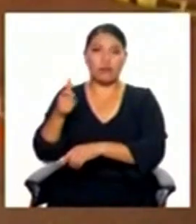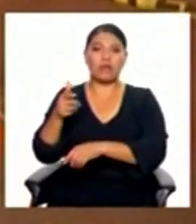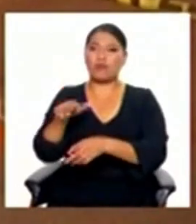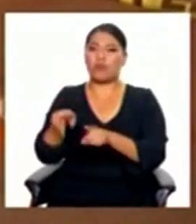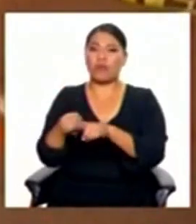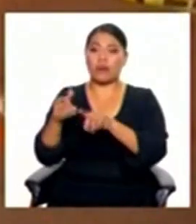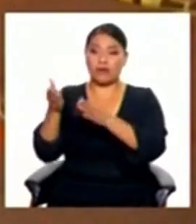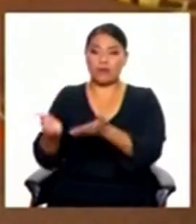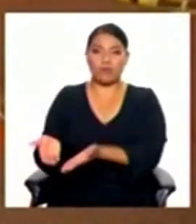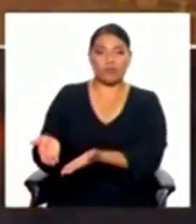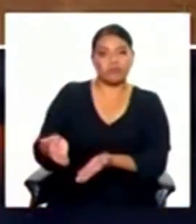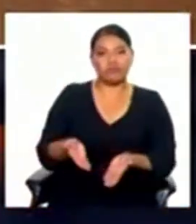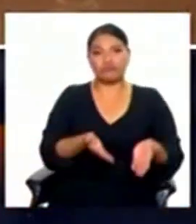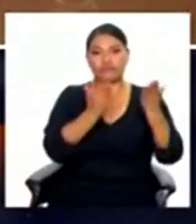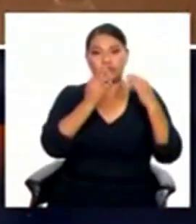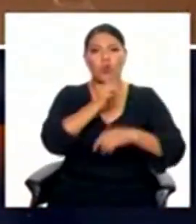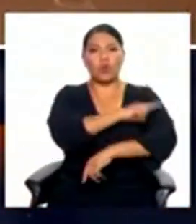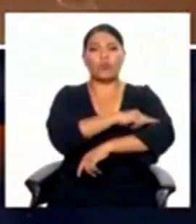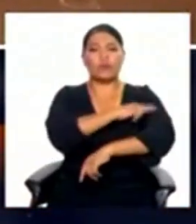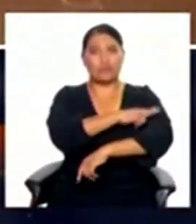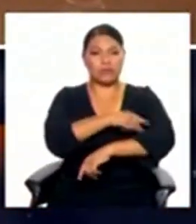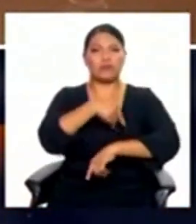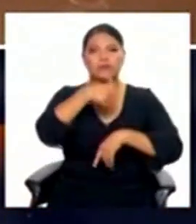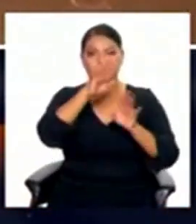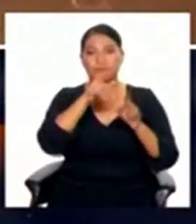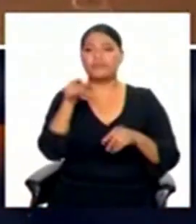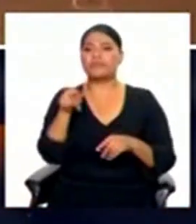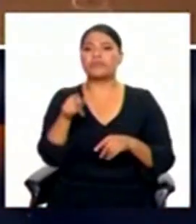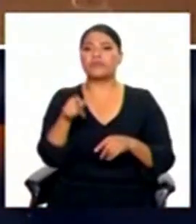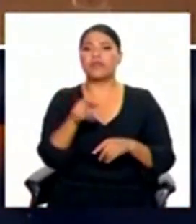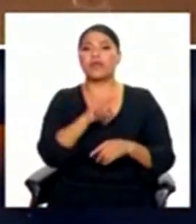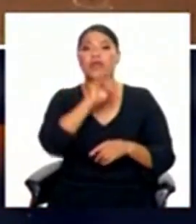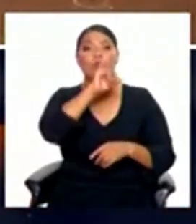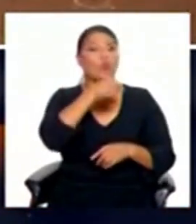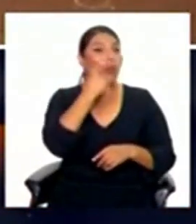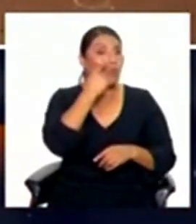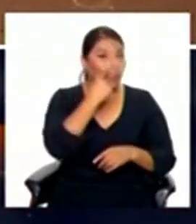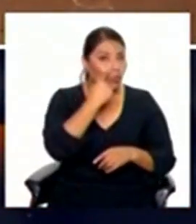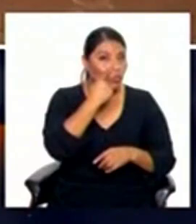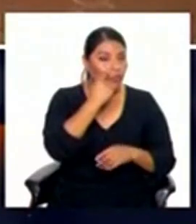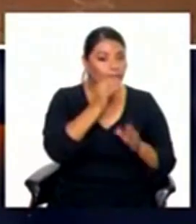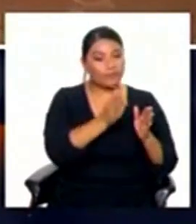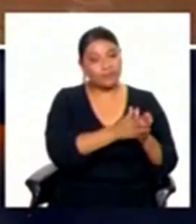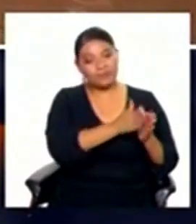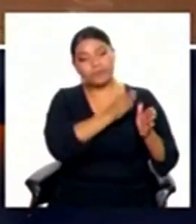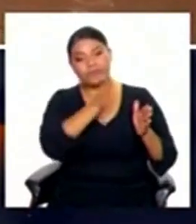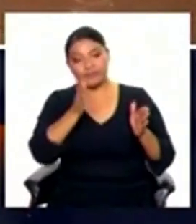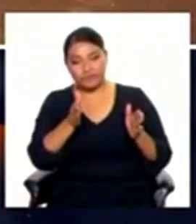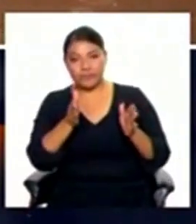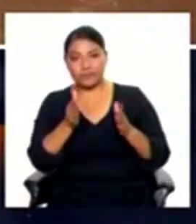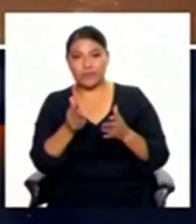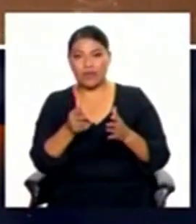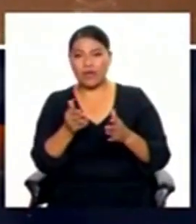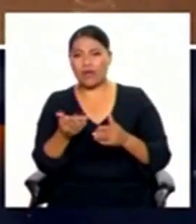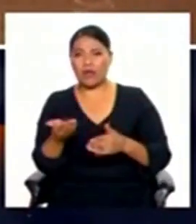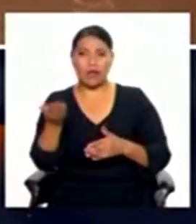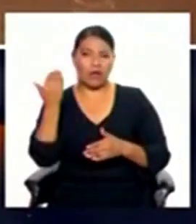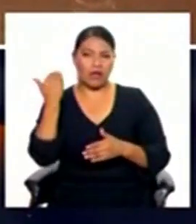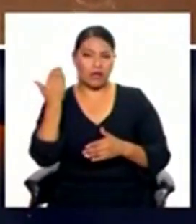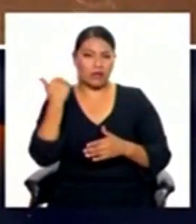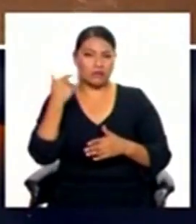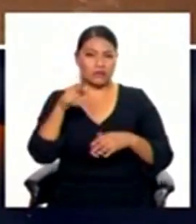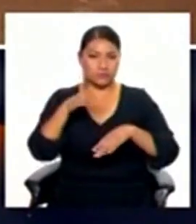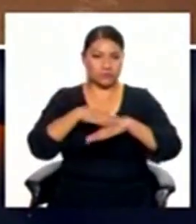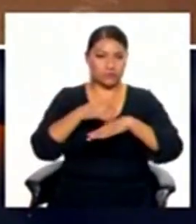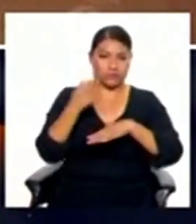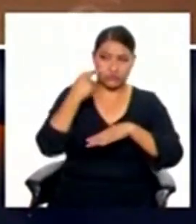al hospital de Vitarte. Eso ocurrió en junio. Hace unos días ha pasado lo mismo en una zona